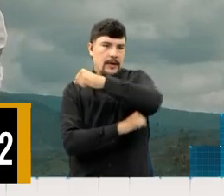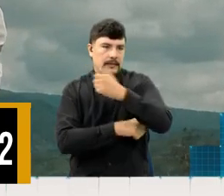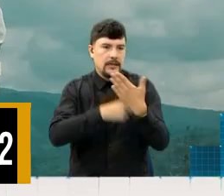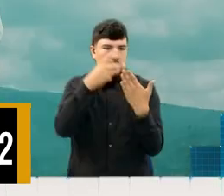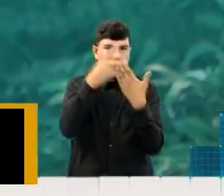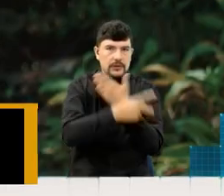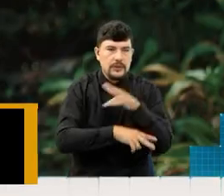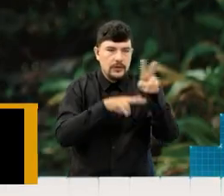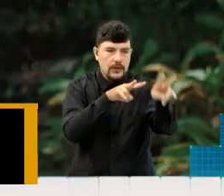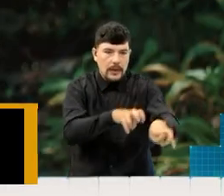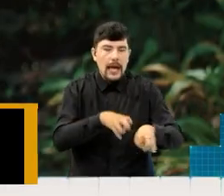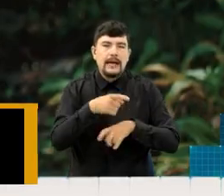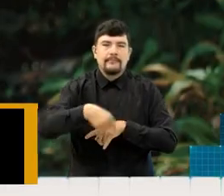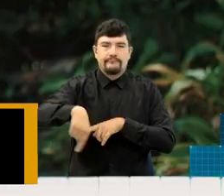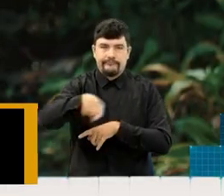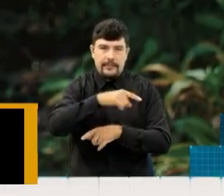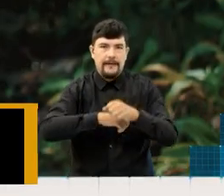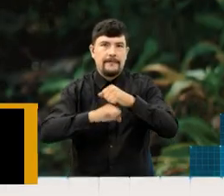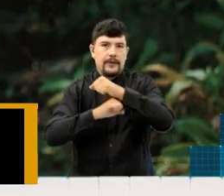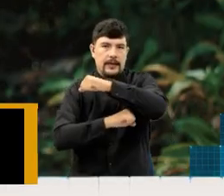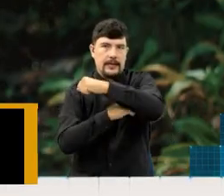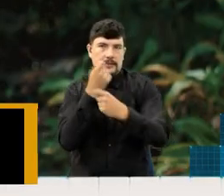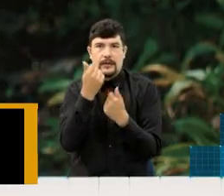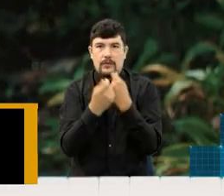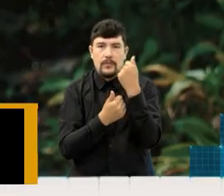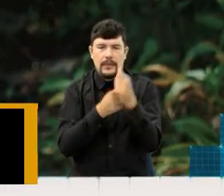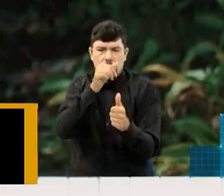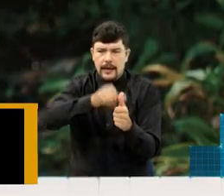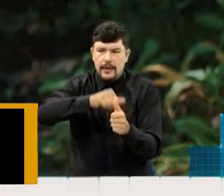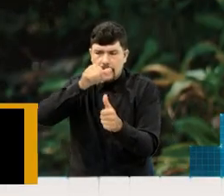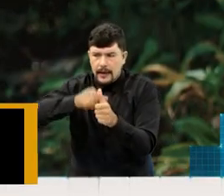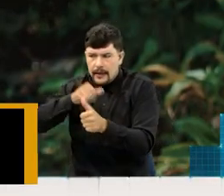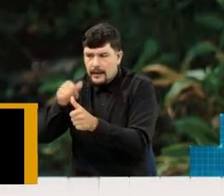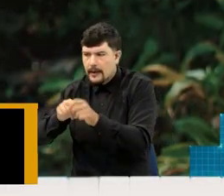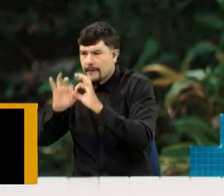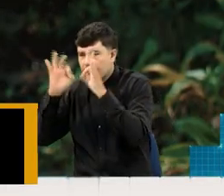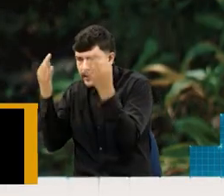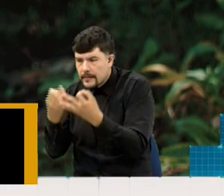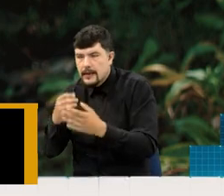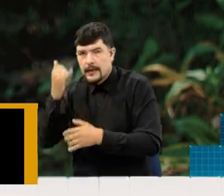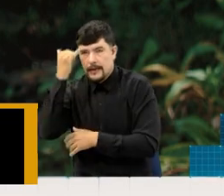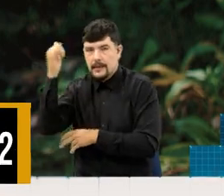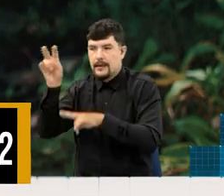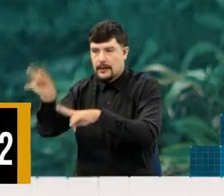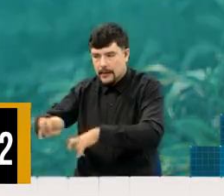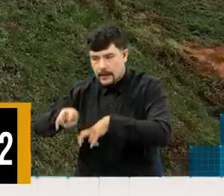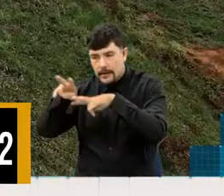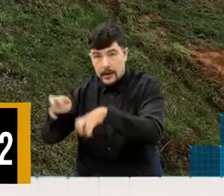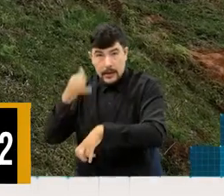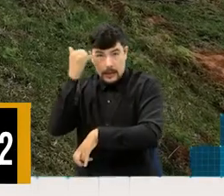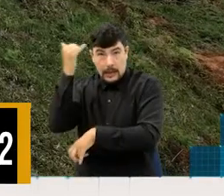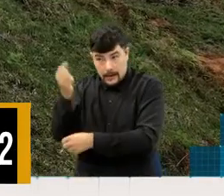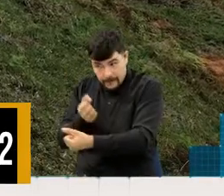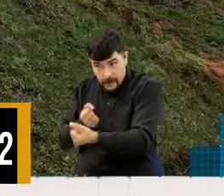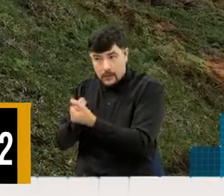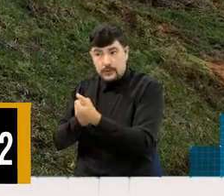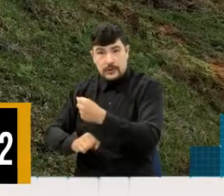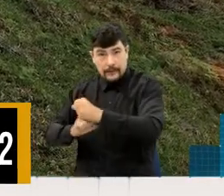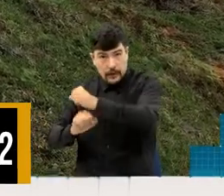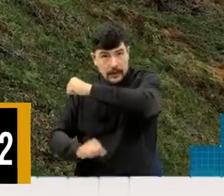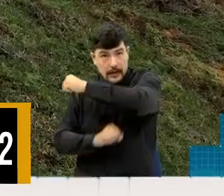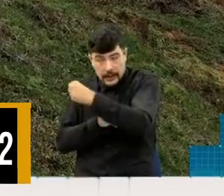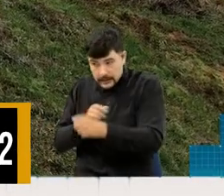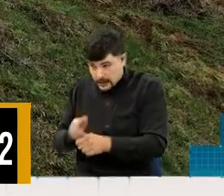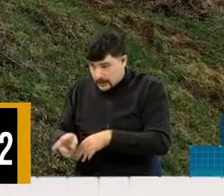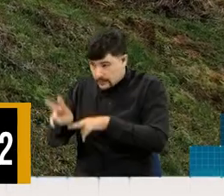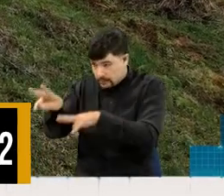de las familias vienen desarrollando una actividad productiva y la idea es que la sigan fortaleciendo no solamente